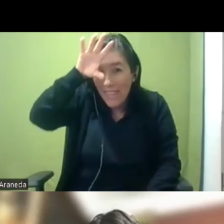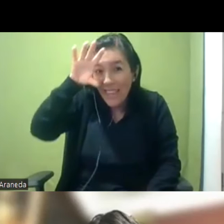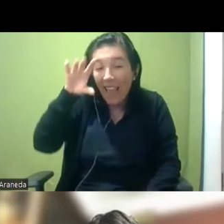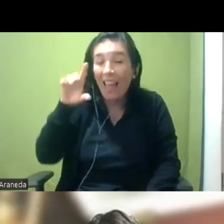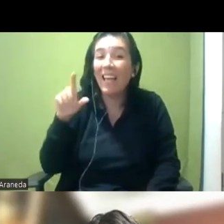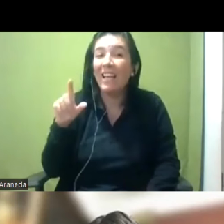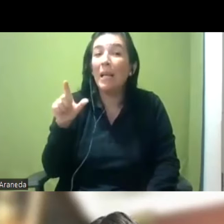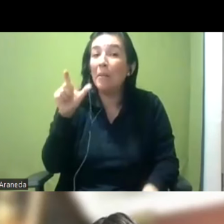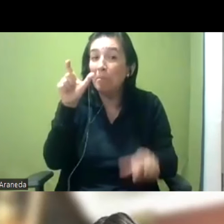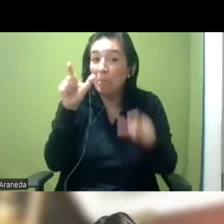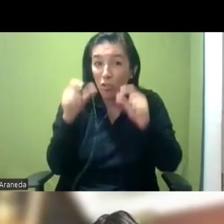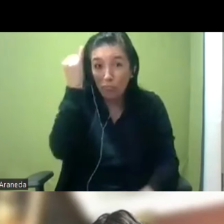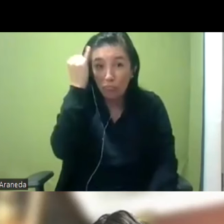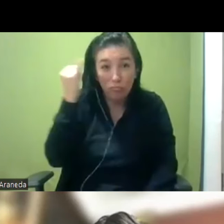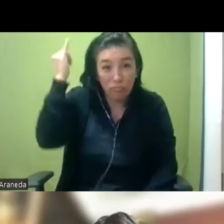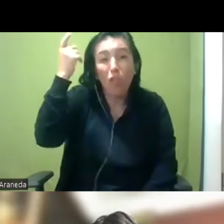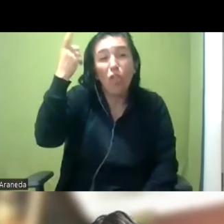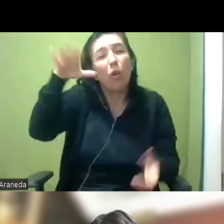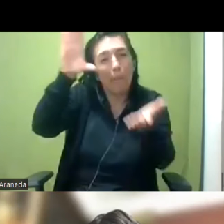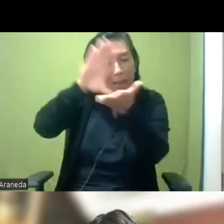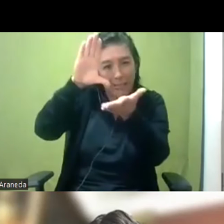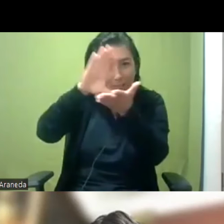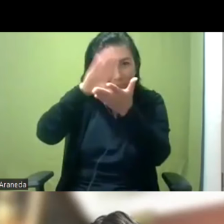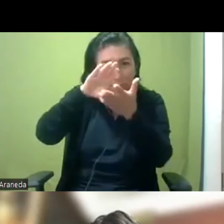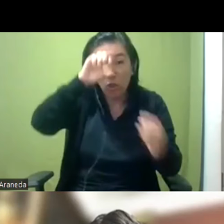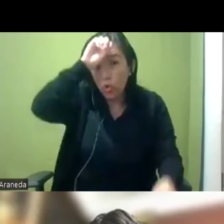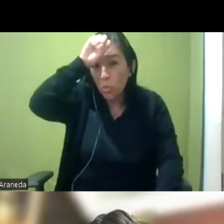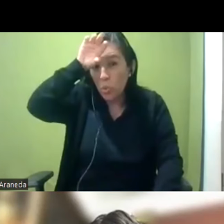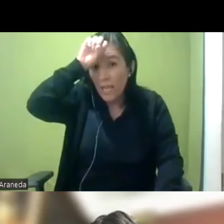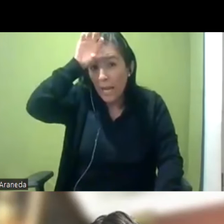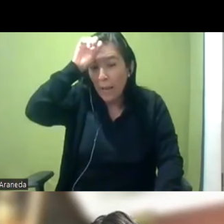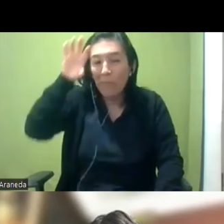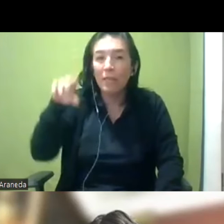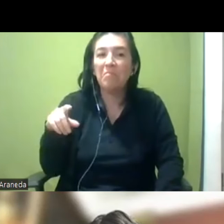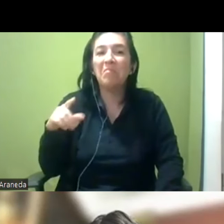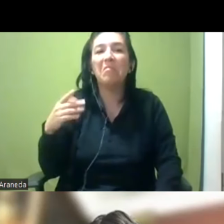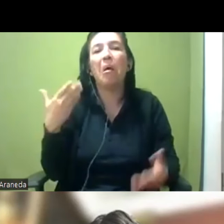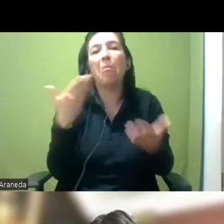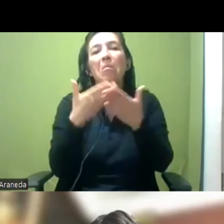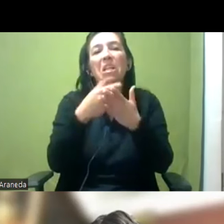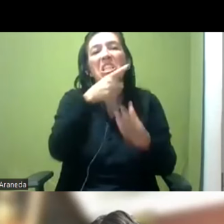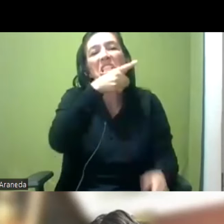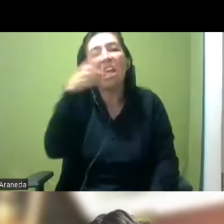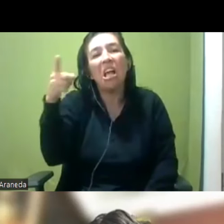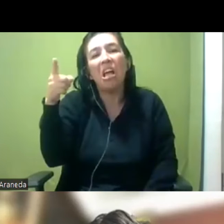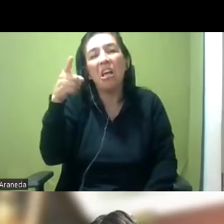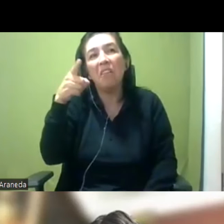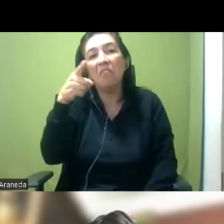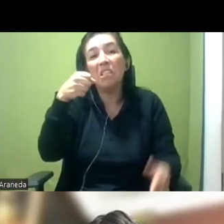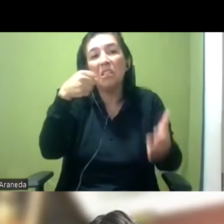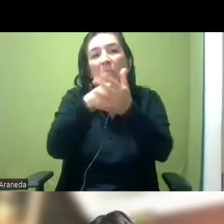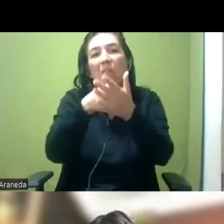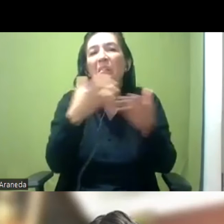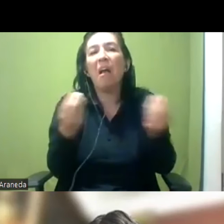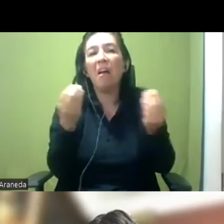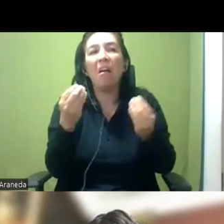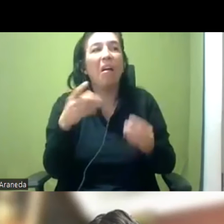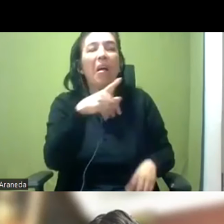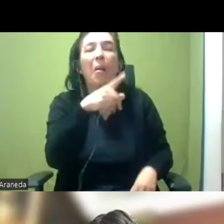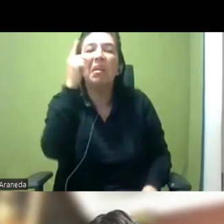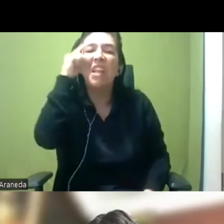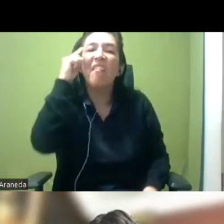los ingenieros gringos de Chuquicamata iban los fines de semana a San Pedro a Mm. huaquear, Agua quieres.